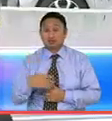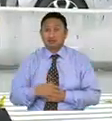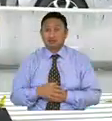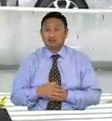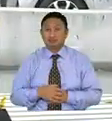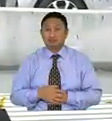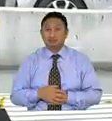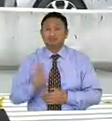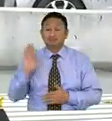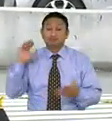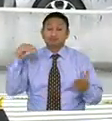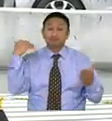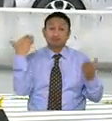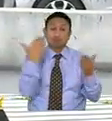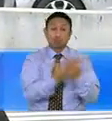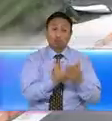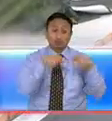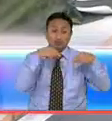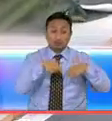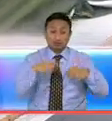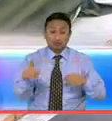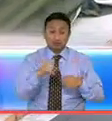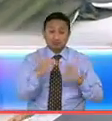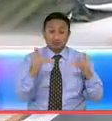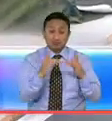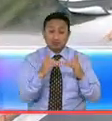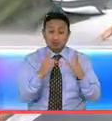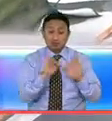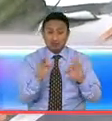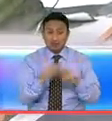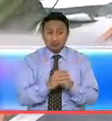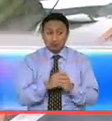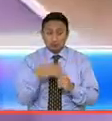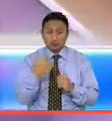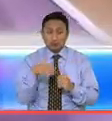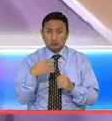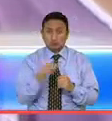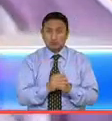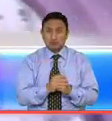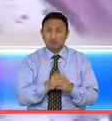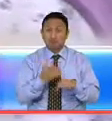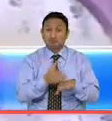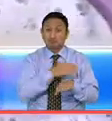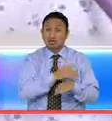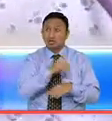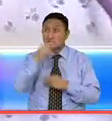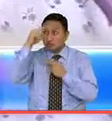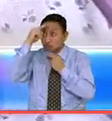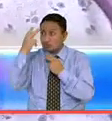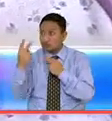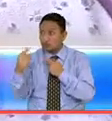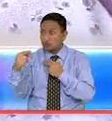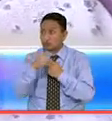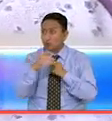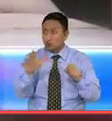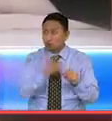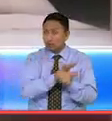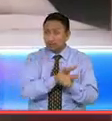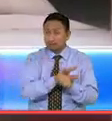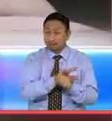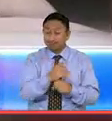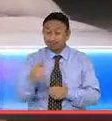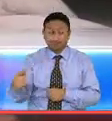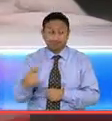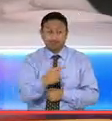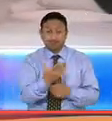su llegada dice que tenía temor de no encontrar una cama en esta casa de salud, ya lo había escuchado por televisión, y así fue. No